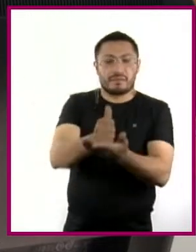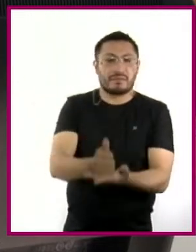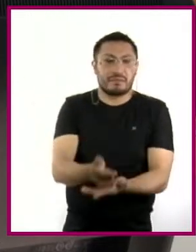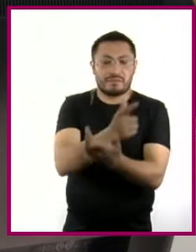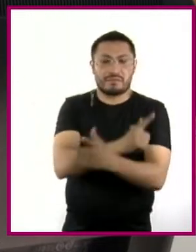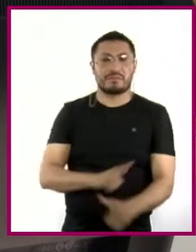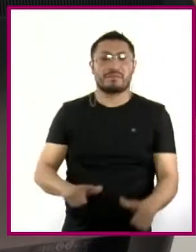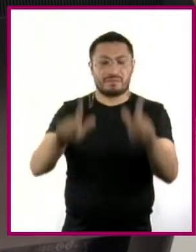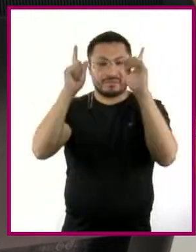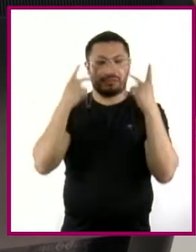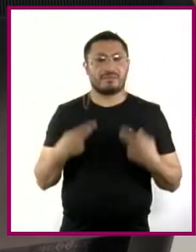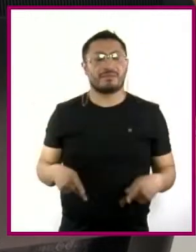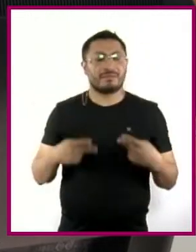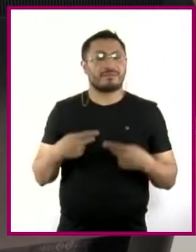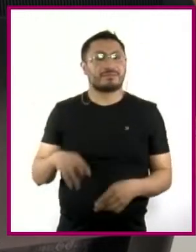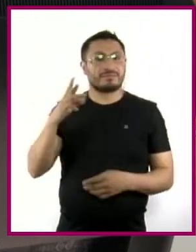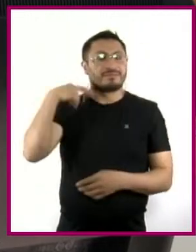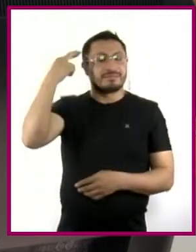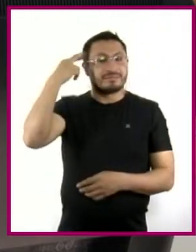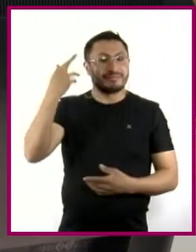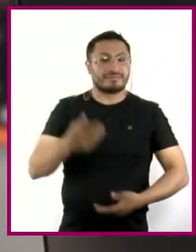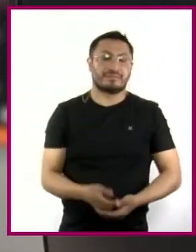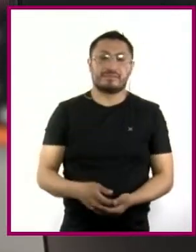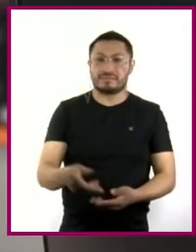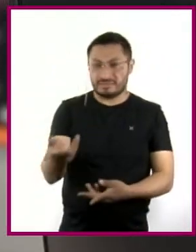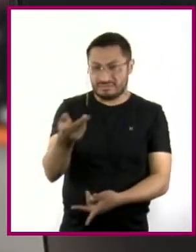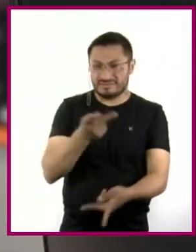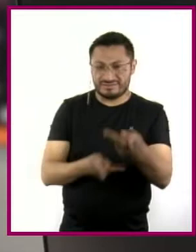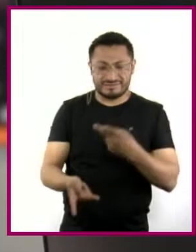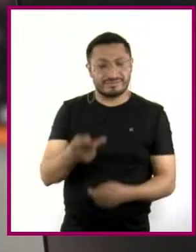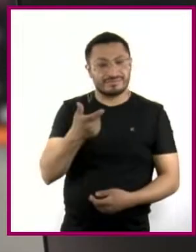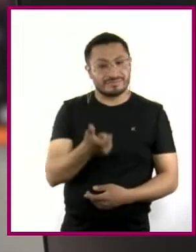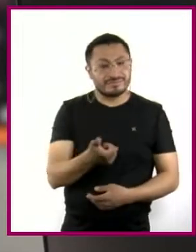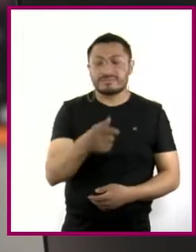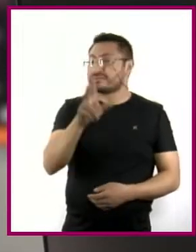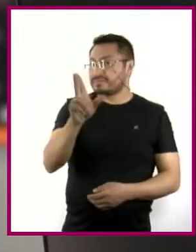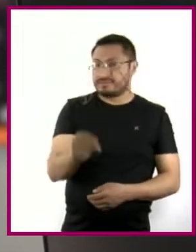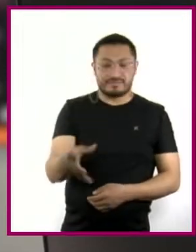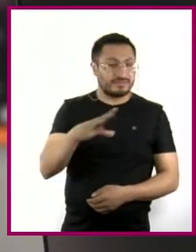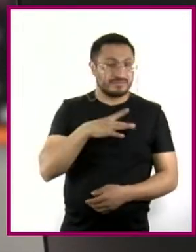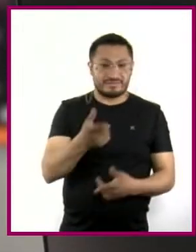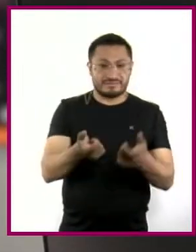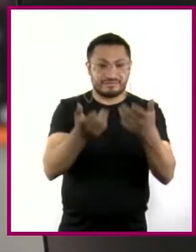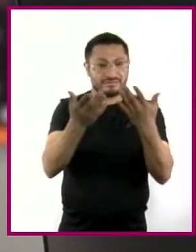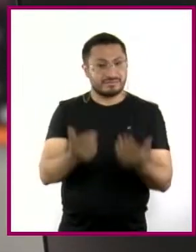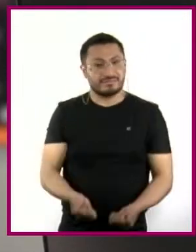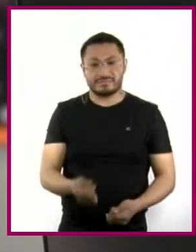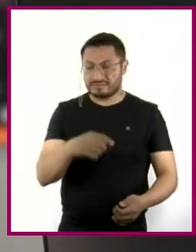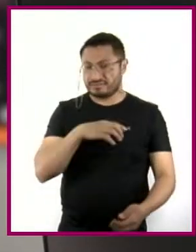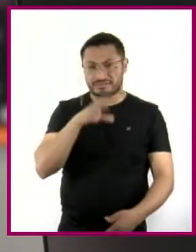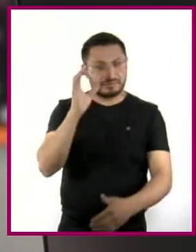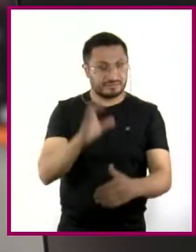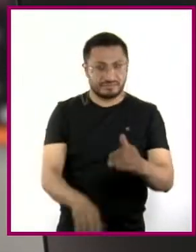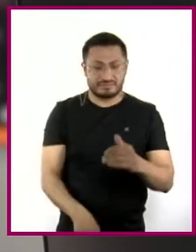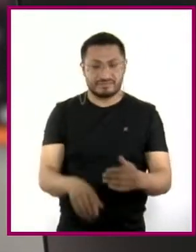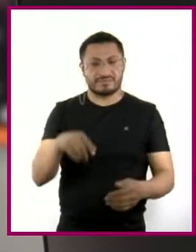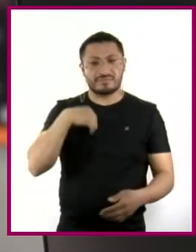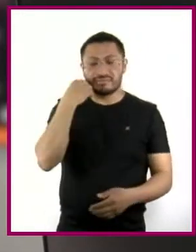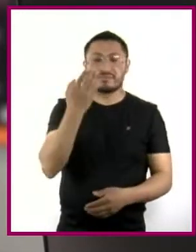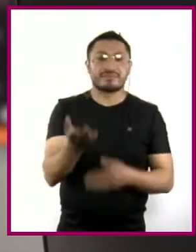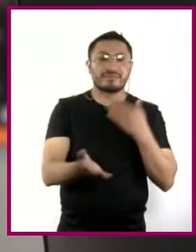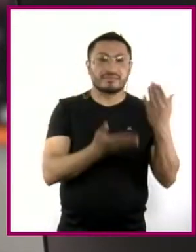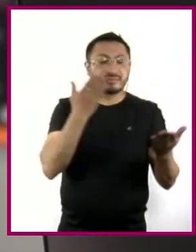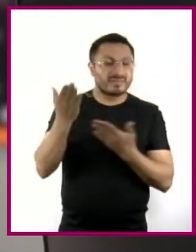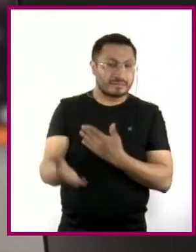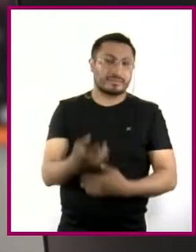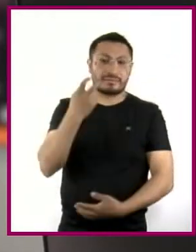No importa. ¿Tienes que me prestes? No, Emi, lo siento. Ya no tengo más. Acabé lo que traía intentando estudiar, que